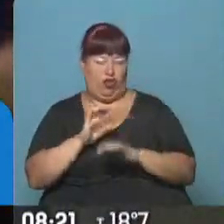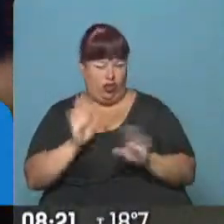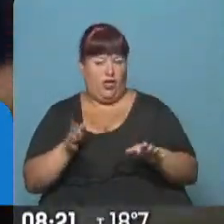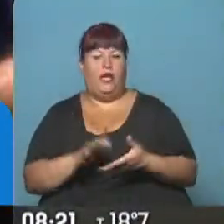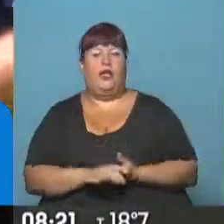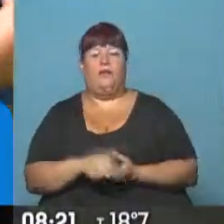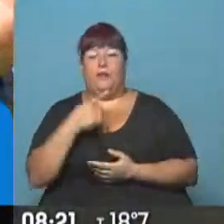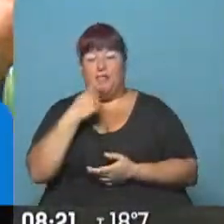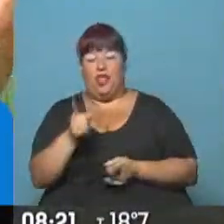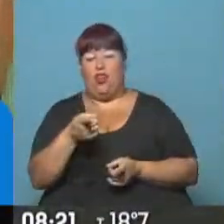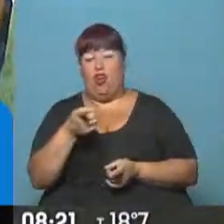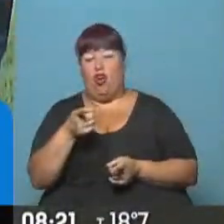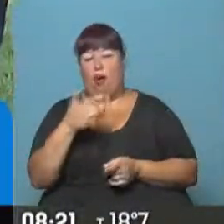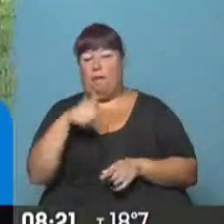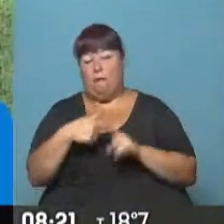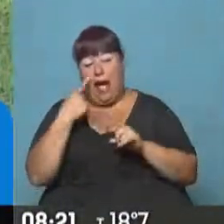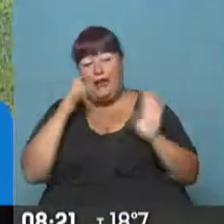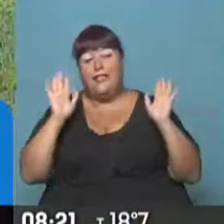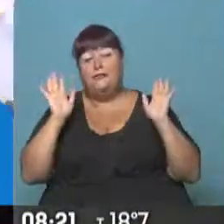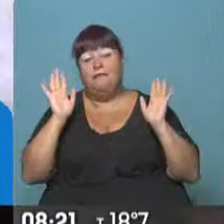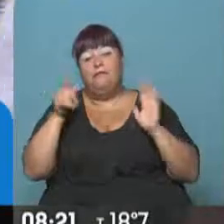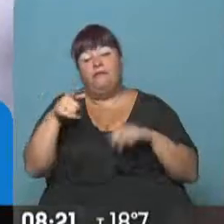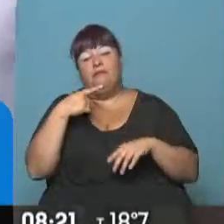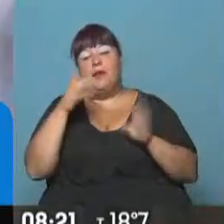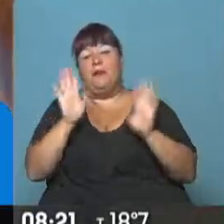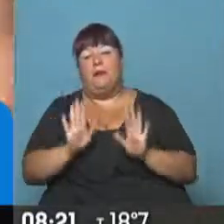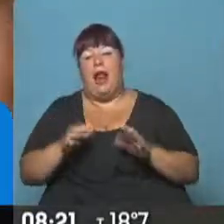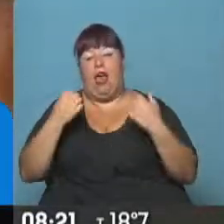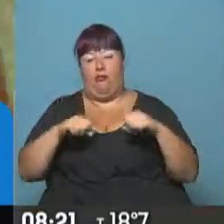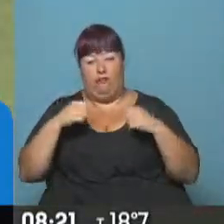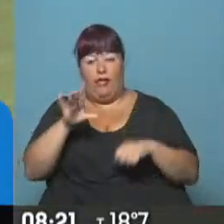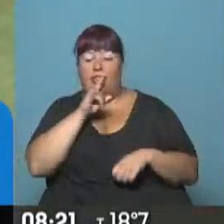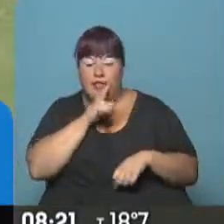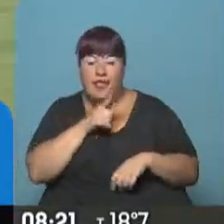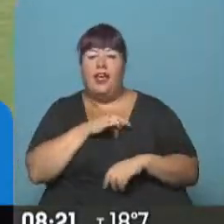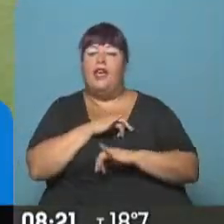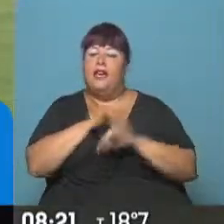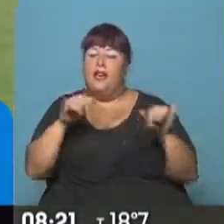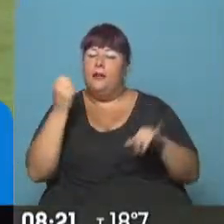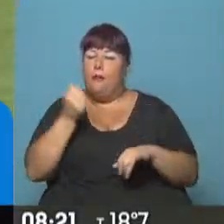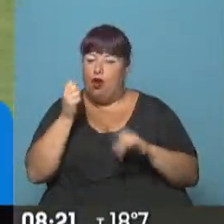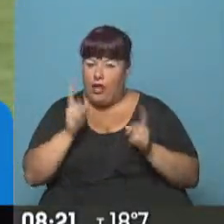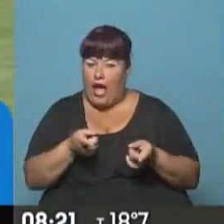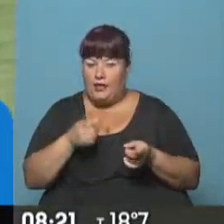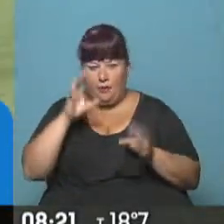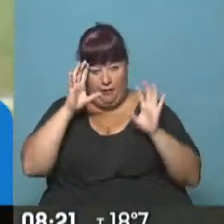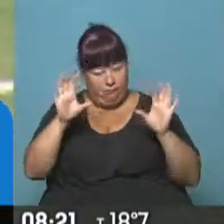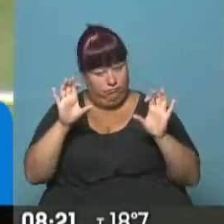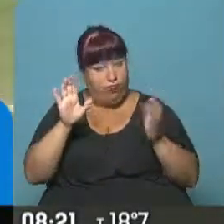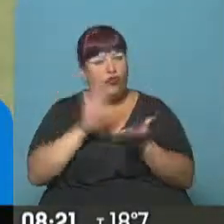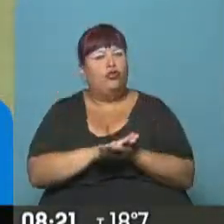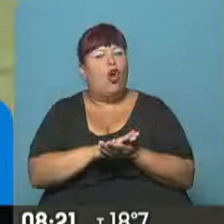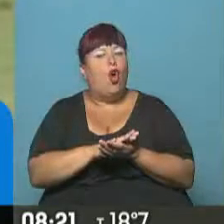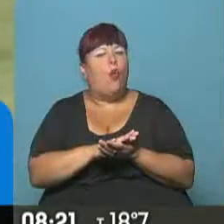como lo confirmaba Maxi, al menos esto lo paró en cancha Guillermo Barros Esqueloto, con una noticia muy importante también para tener en cuenta respecto